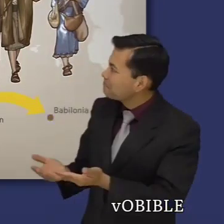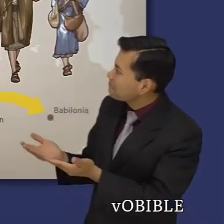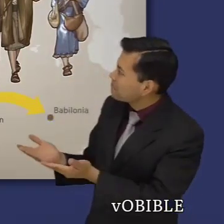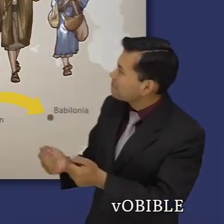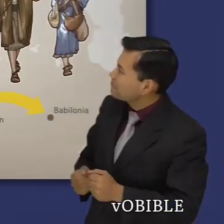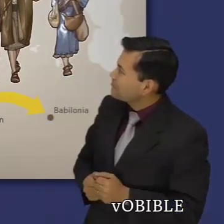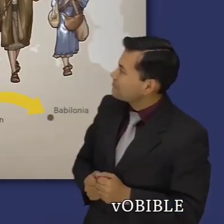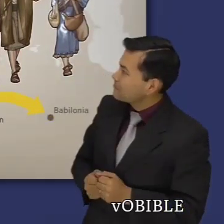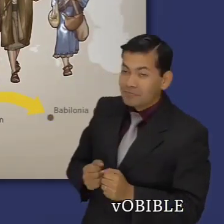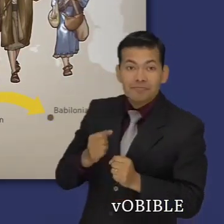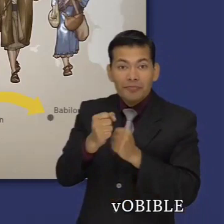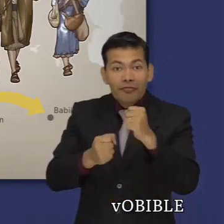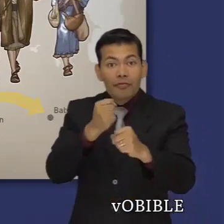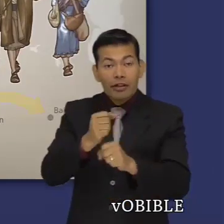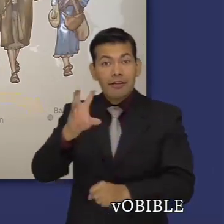y Roma.